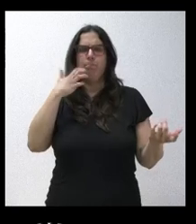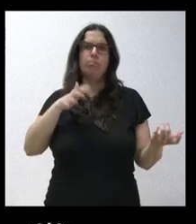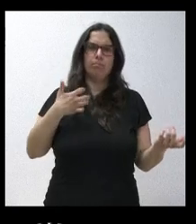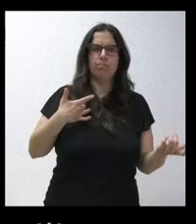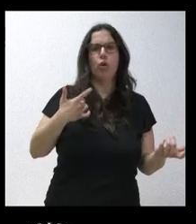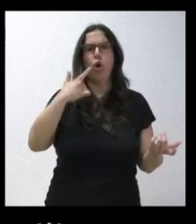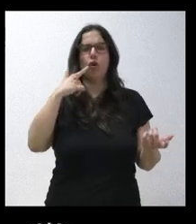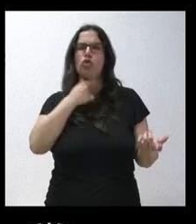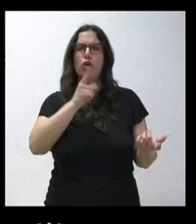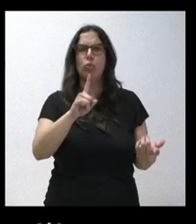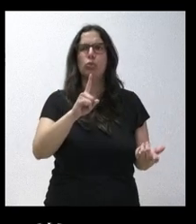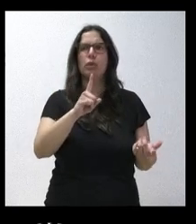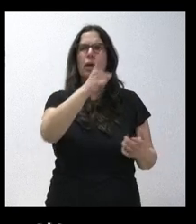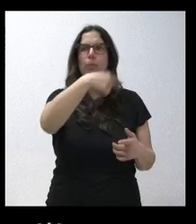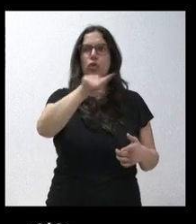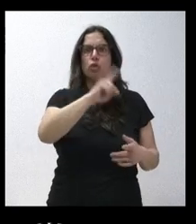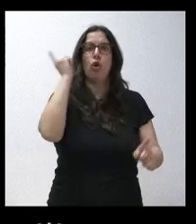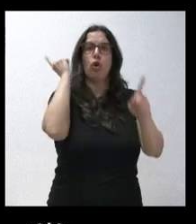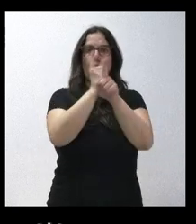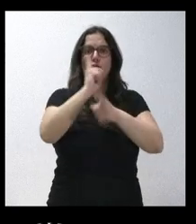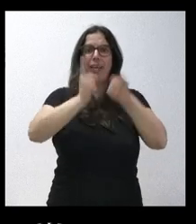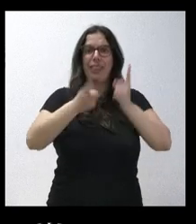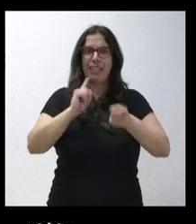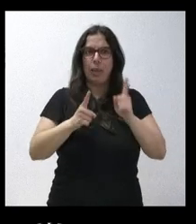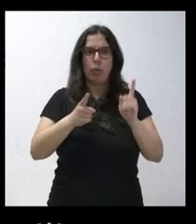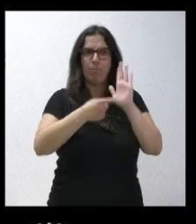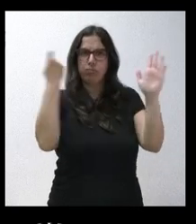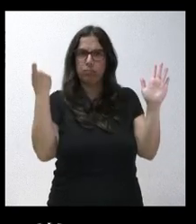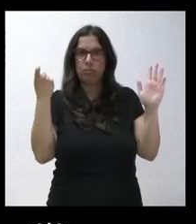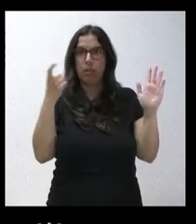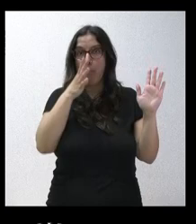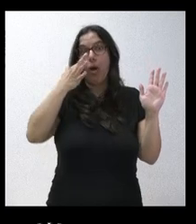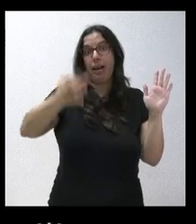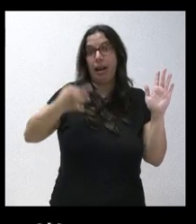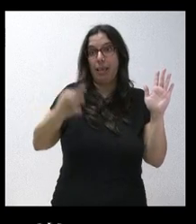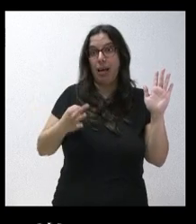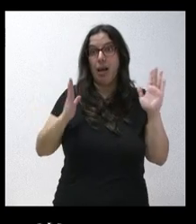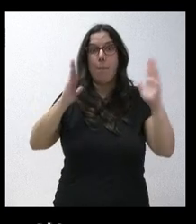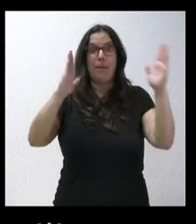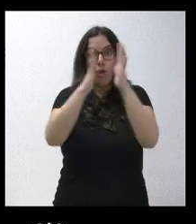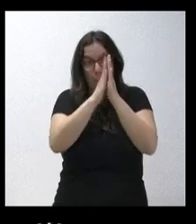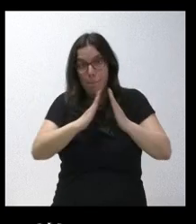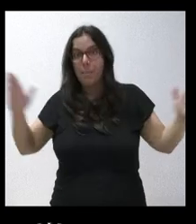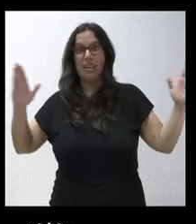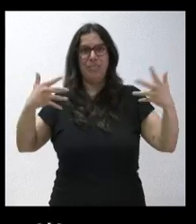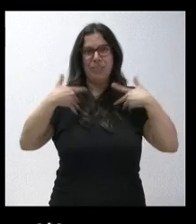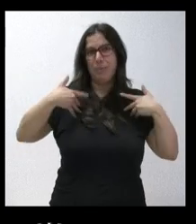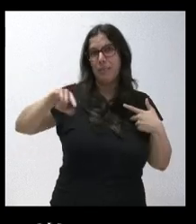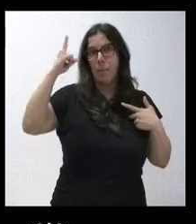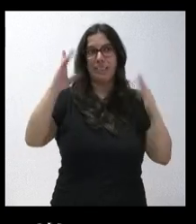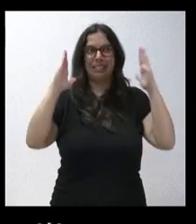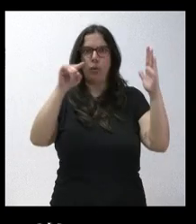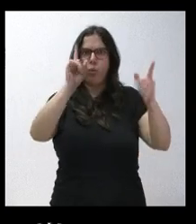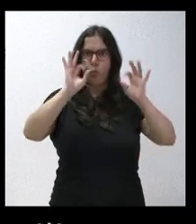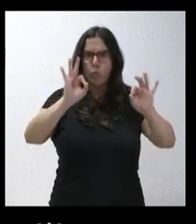criticable que hayan eliminado la condena a la Dictadura franquista porque realmente el periodo más amplio con más víctimas es ese Y